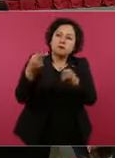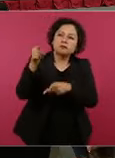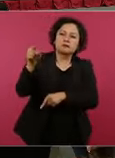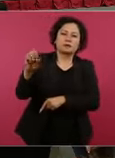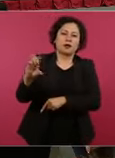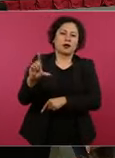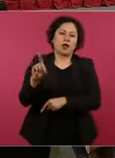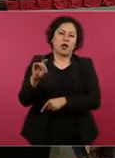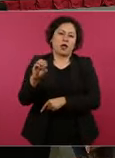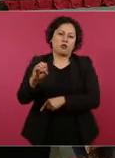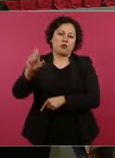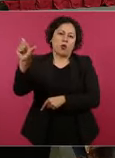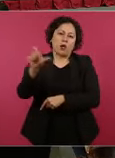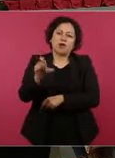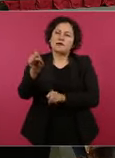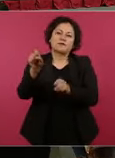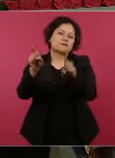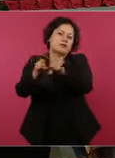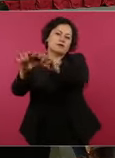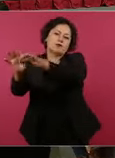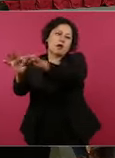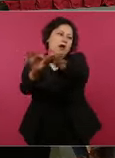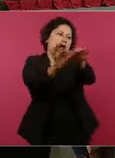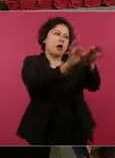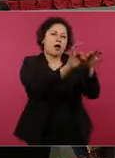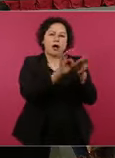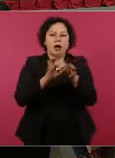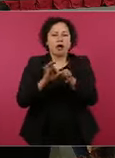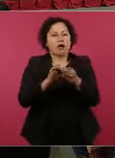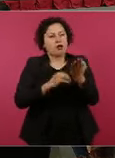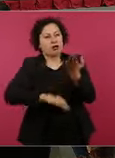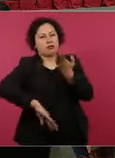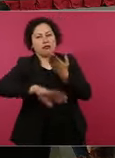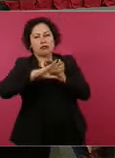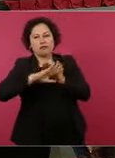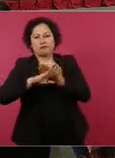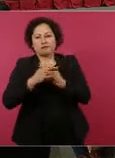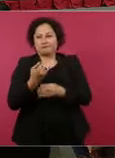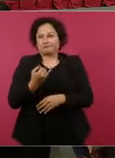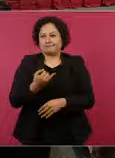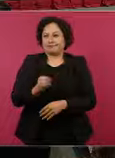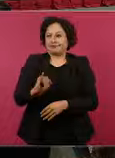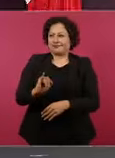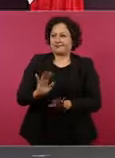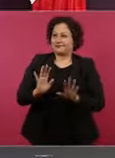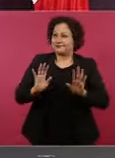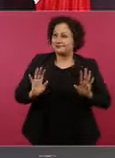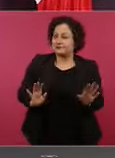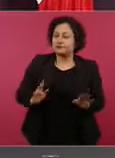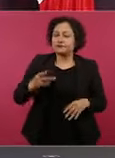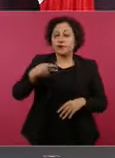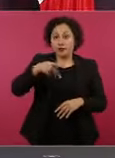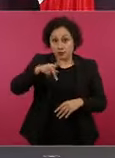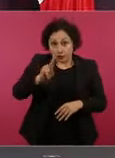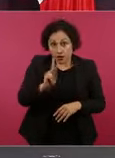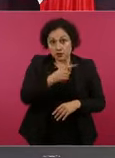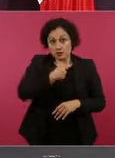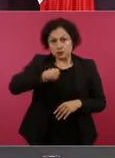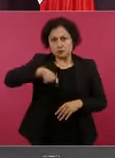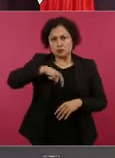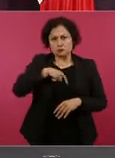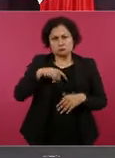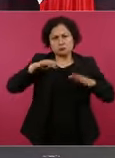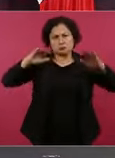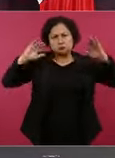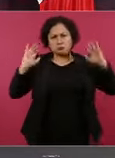Sin embargo, nosotros hemos tenido un cuidado especial en no afectar